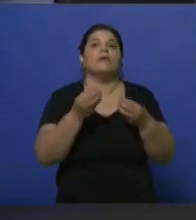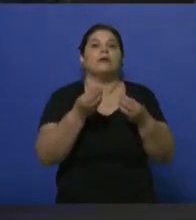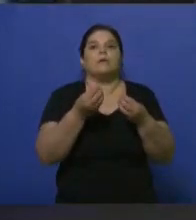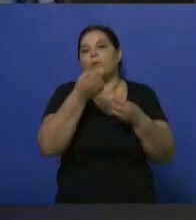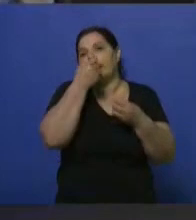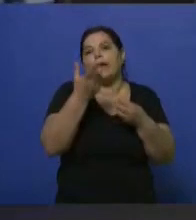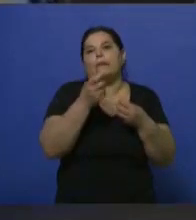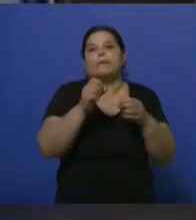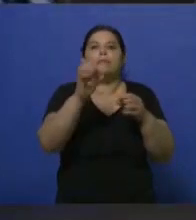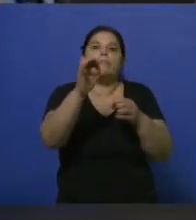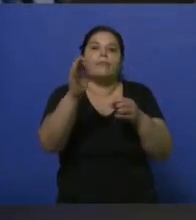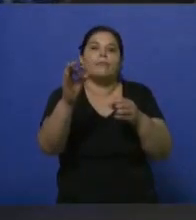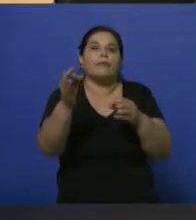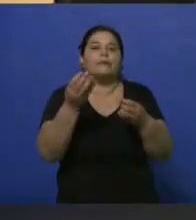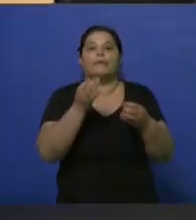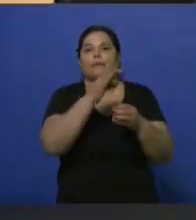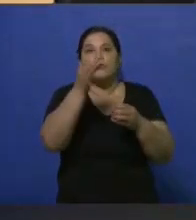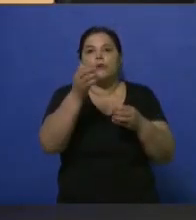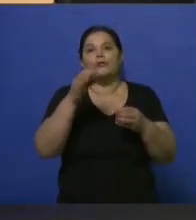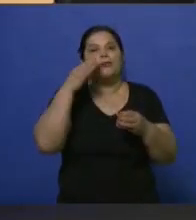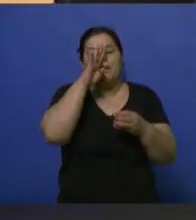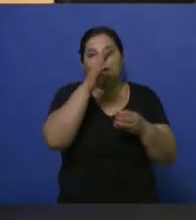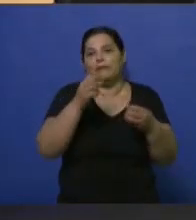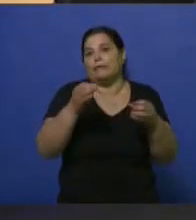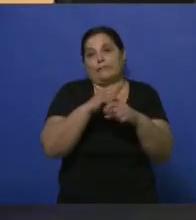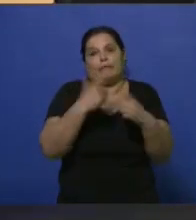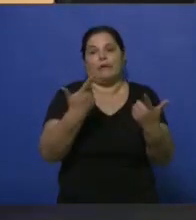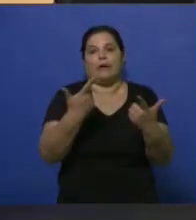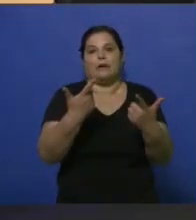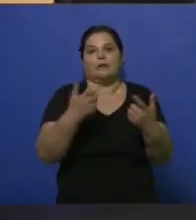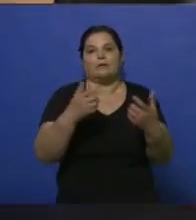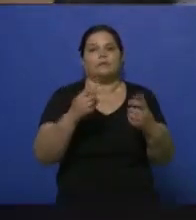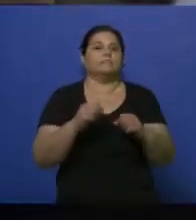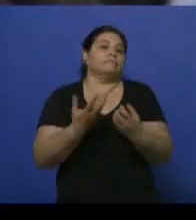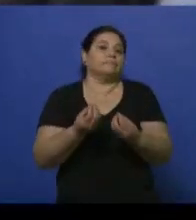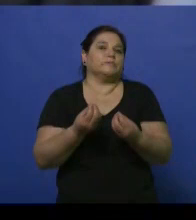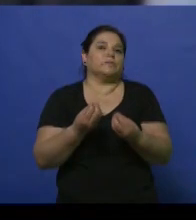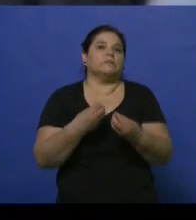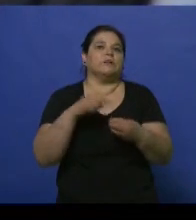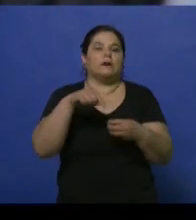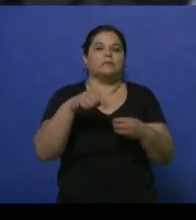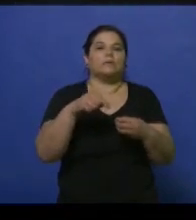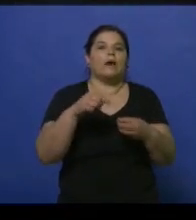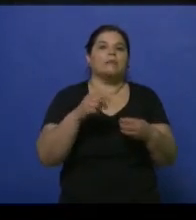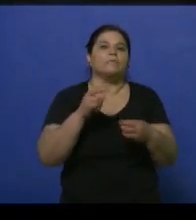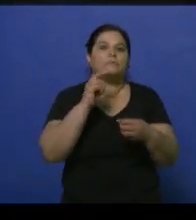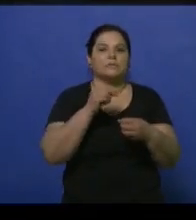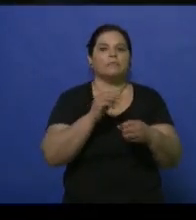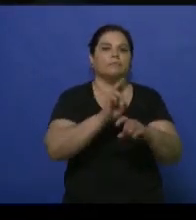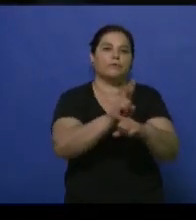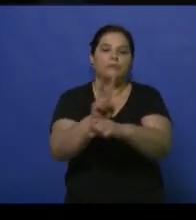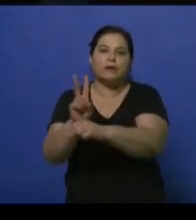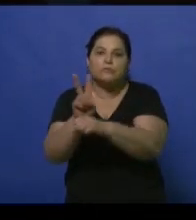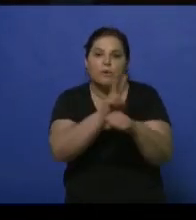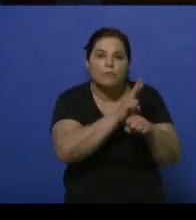mercado. ¿Eso les va a seguir a decir? Obviamente. ¿Y qué otra cosa le vamos a decir? Está claro que va a haber actitudes mucho más proteccionistas, mucho más agresivas